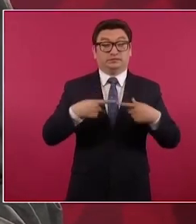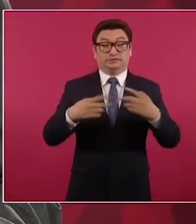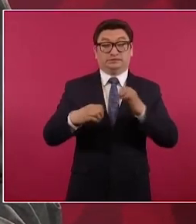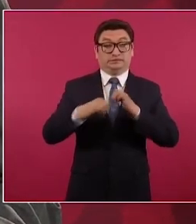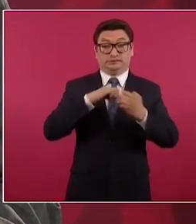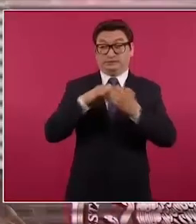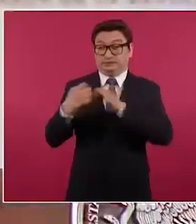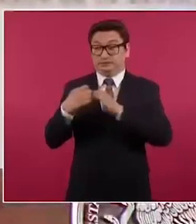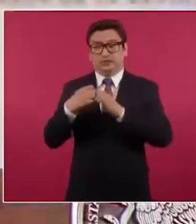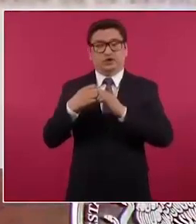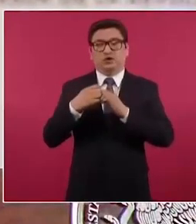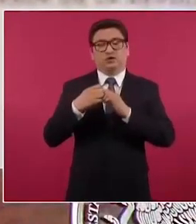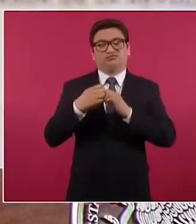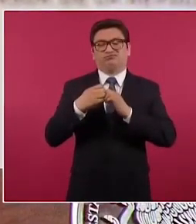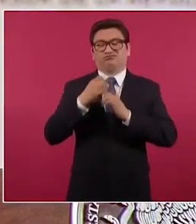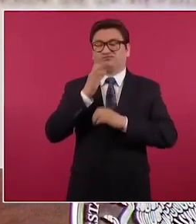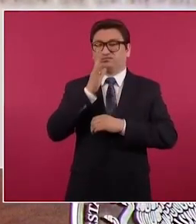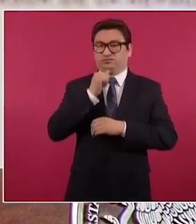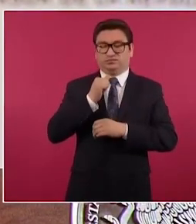de adversarios.